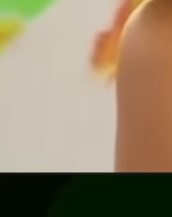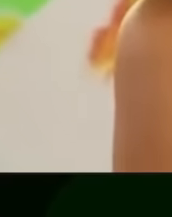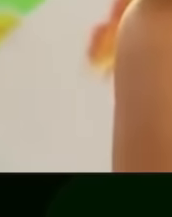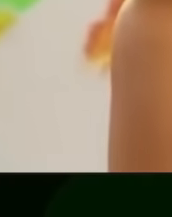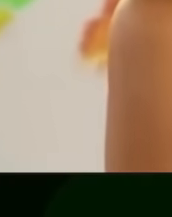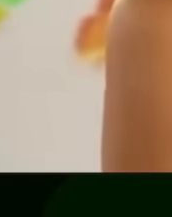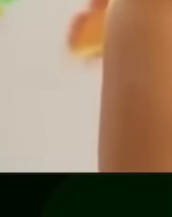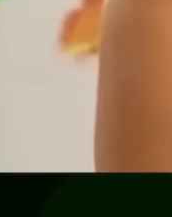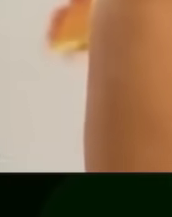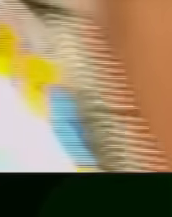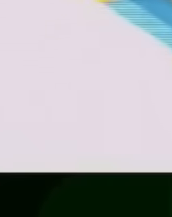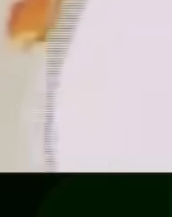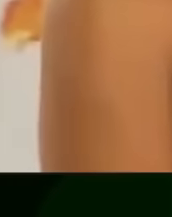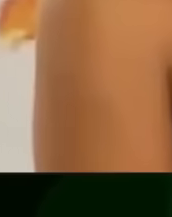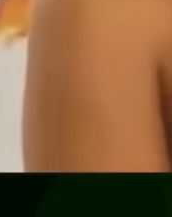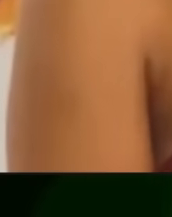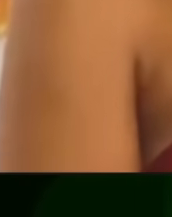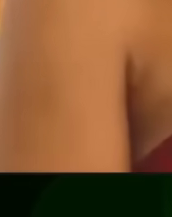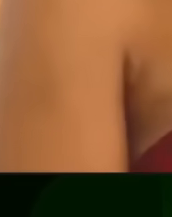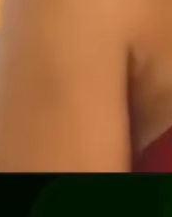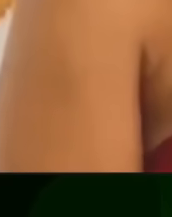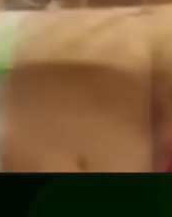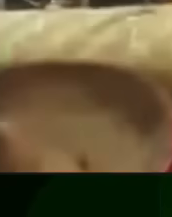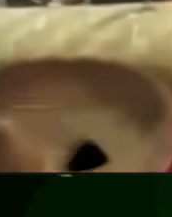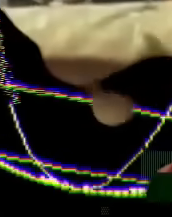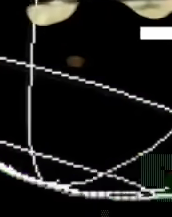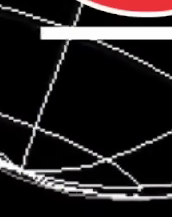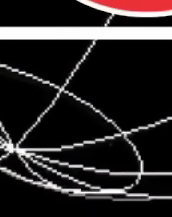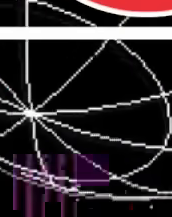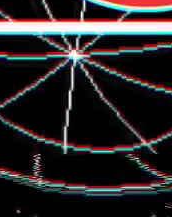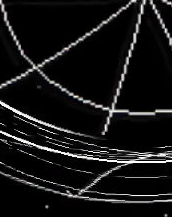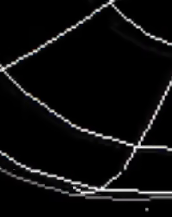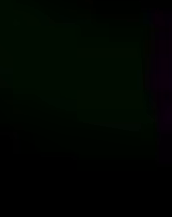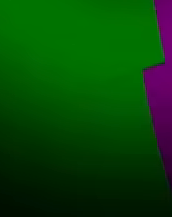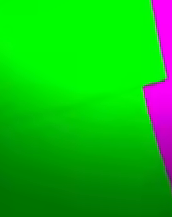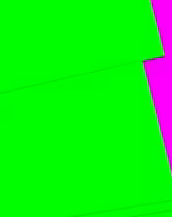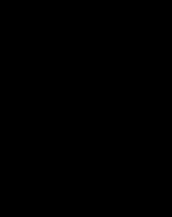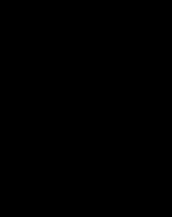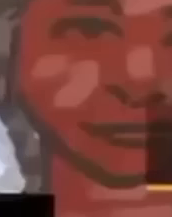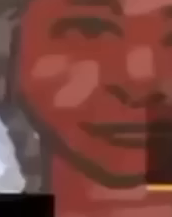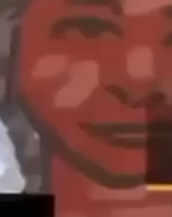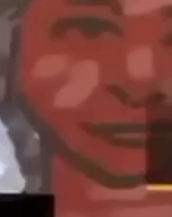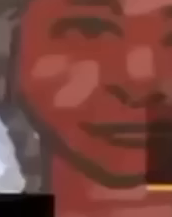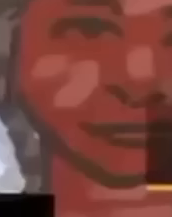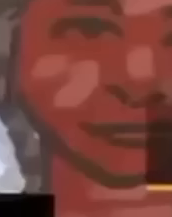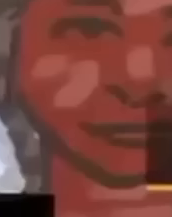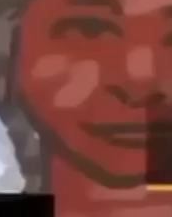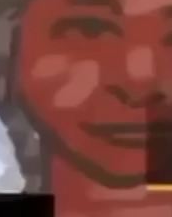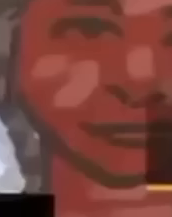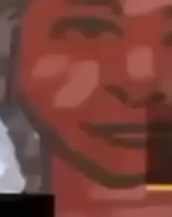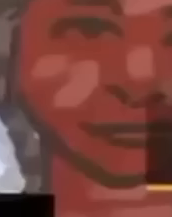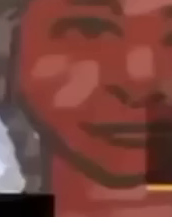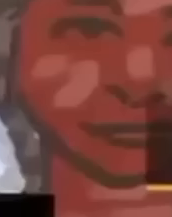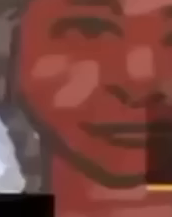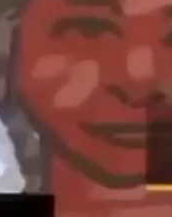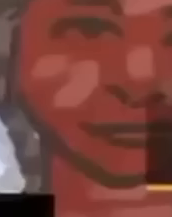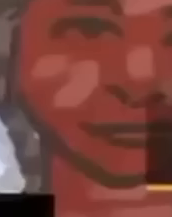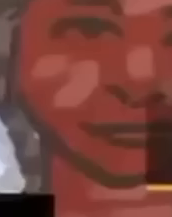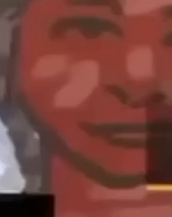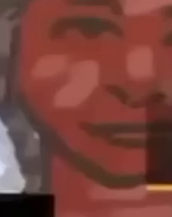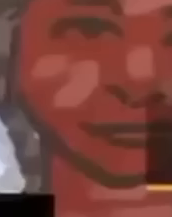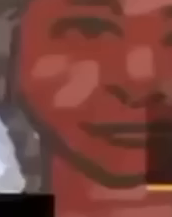acá lo que dice María Fernanda Cabal sobre lo que acaba de decir el presidente Gustavo Petro, que están asustados y que no